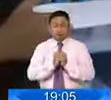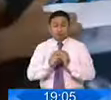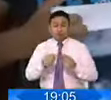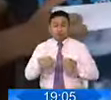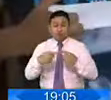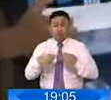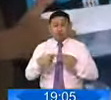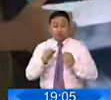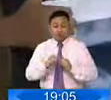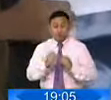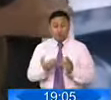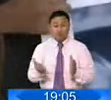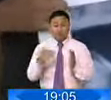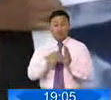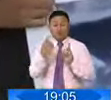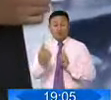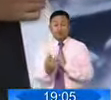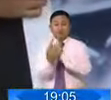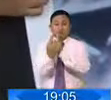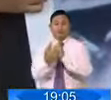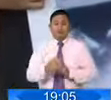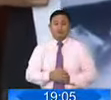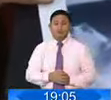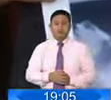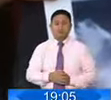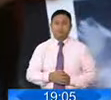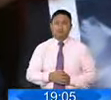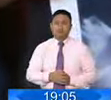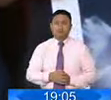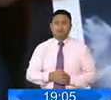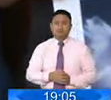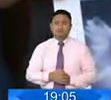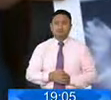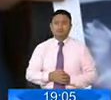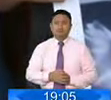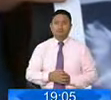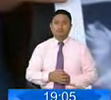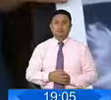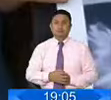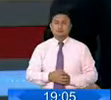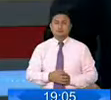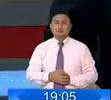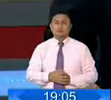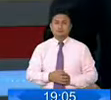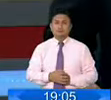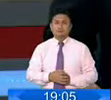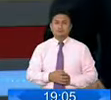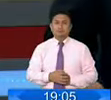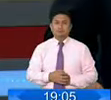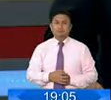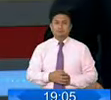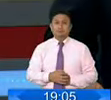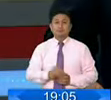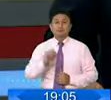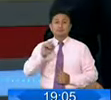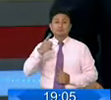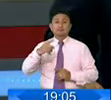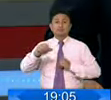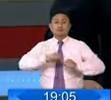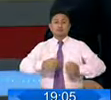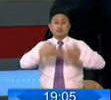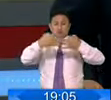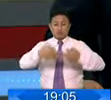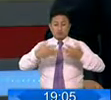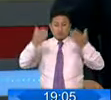ferviente de reencontrarse con Wilson. Desde Los Ríos, informó Odette Camacho. Y en su primer acto oficial